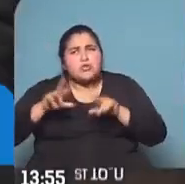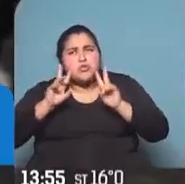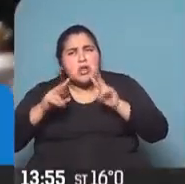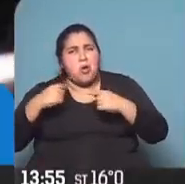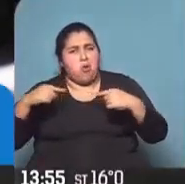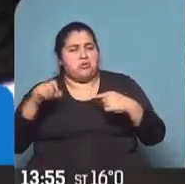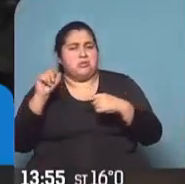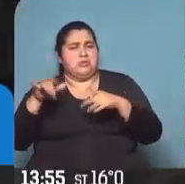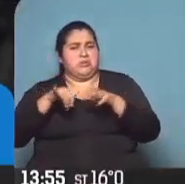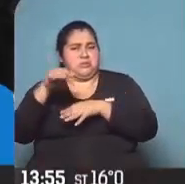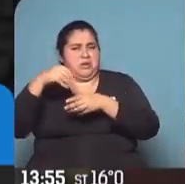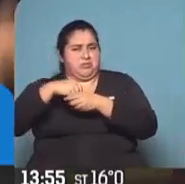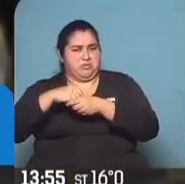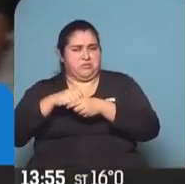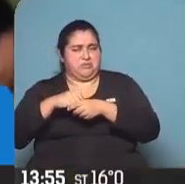i